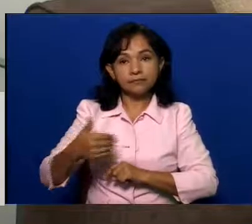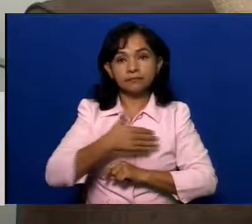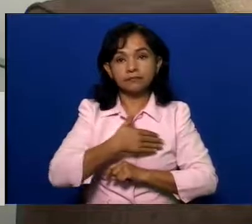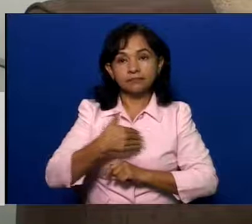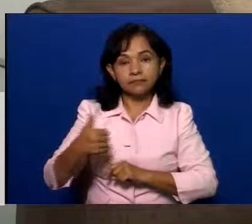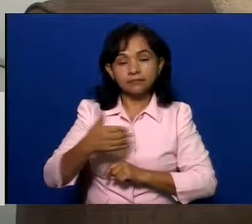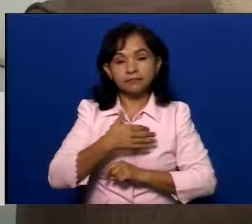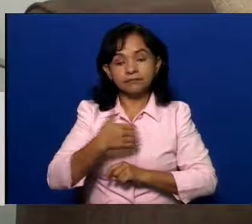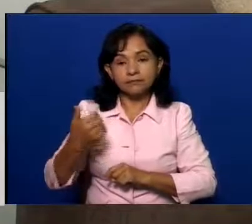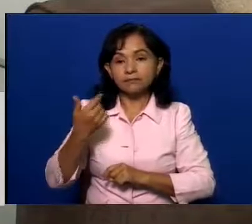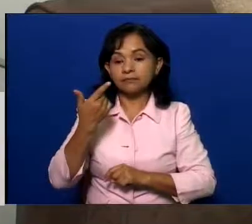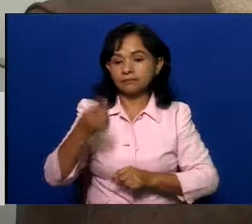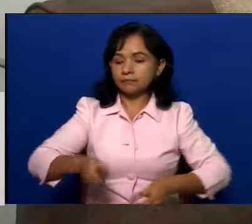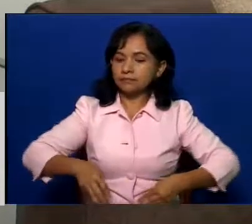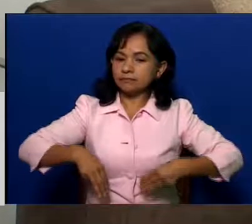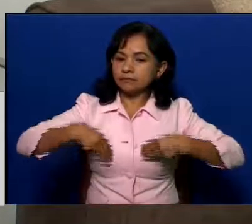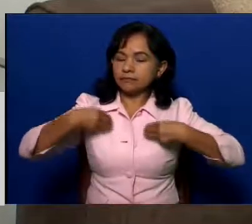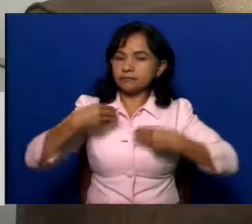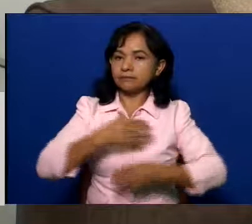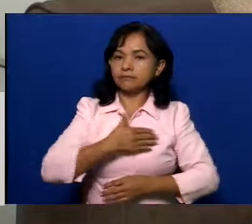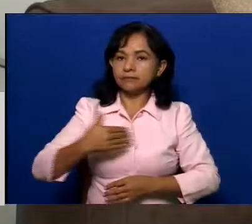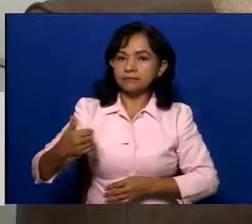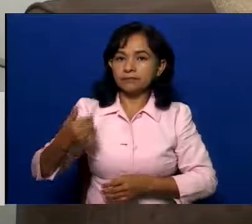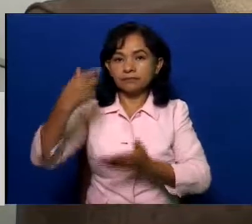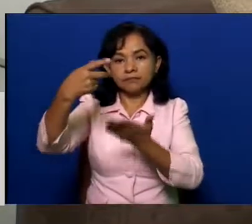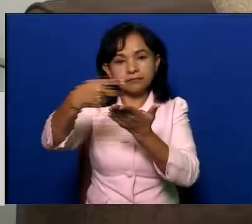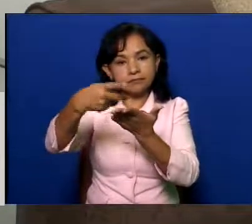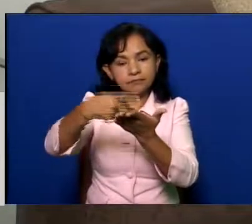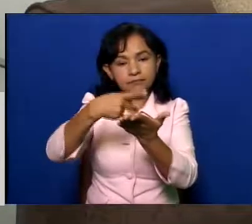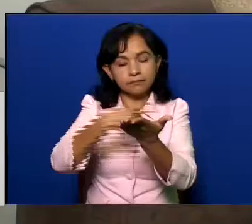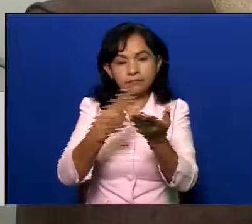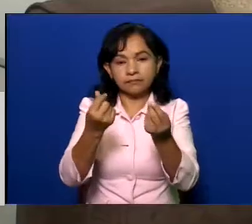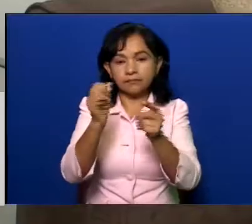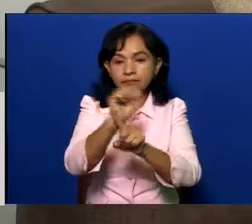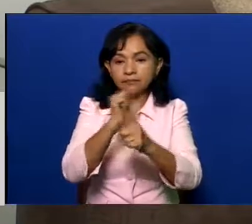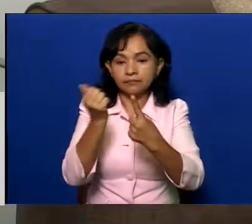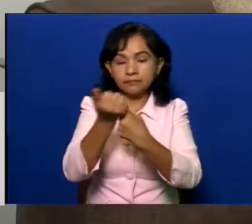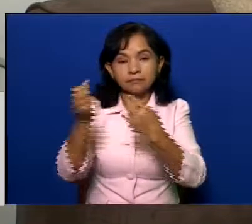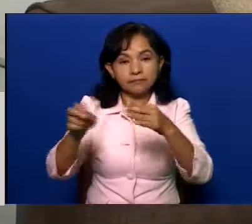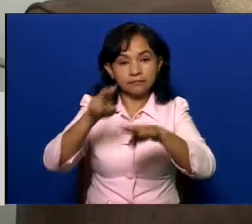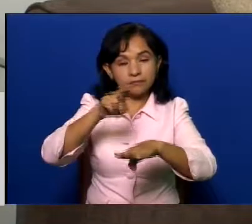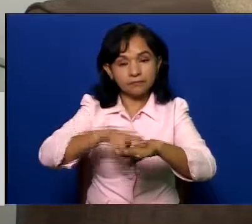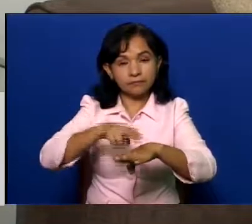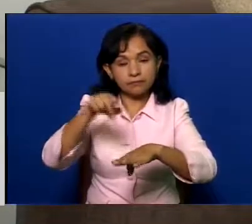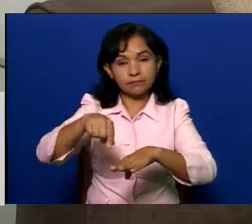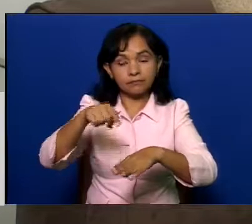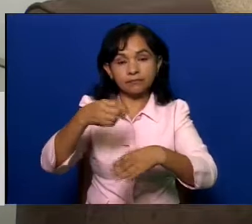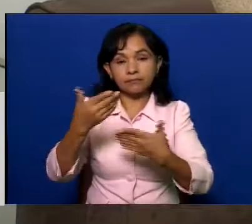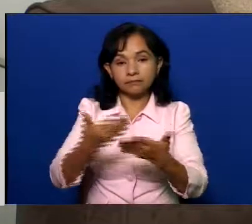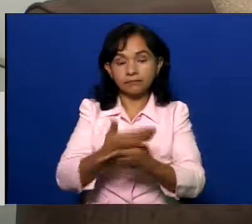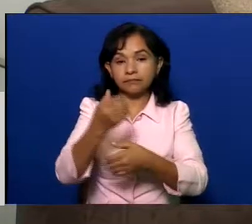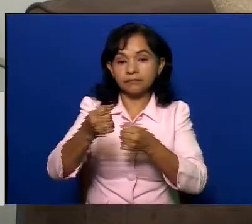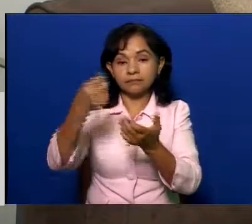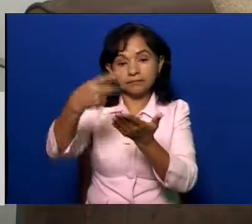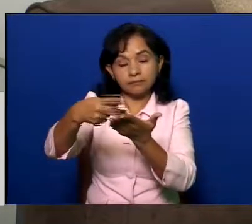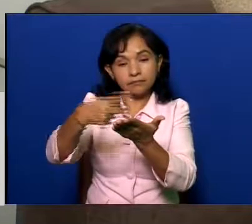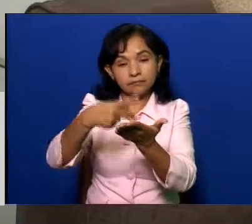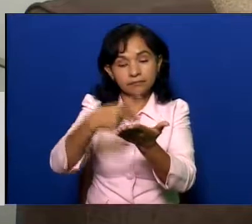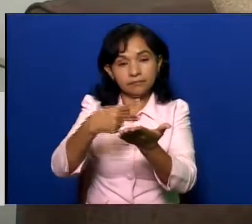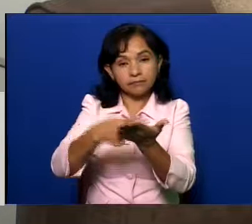de asegurar que los recursos humanos estén orientados y puedan dar consejería a la